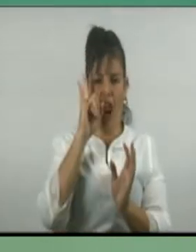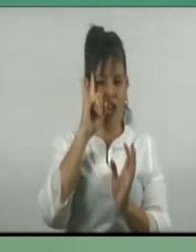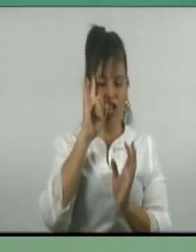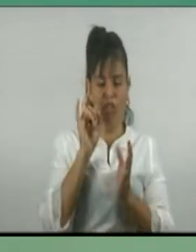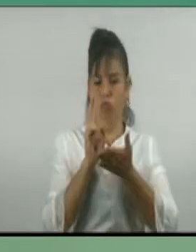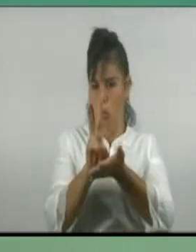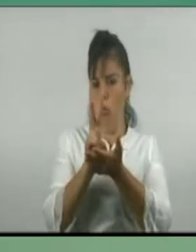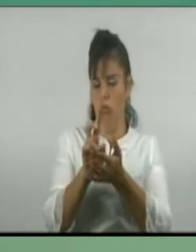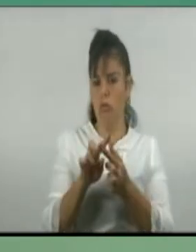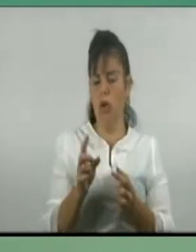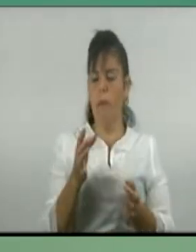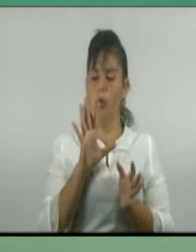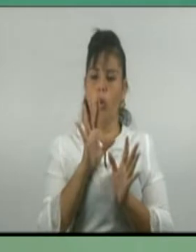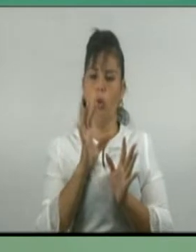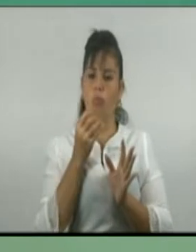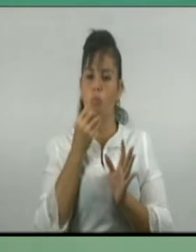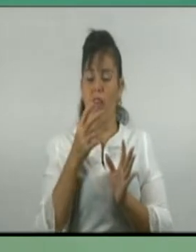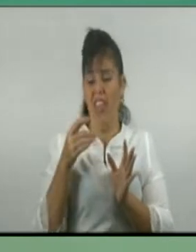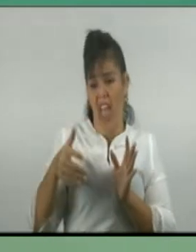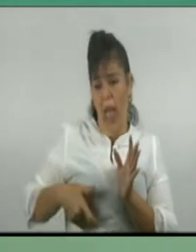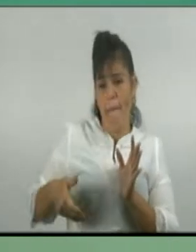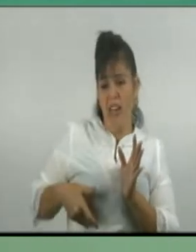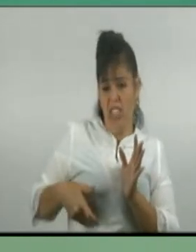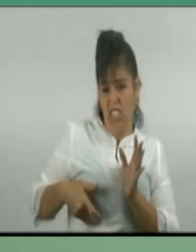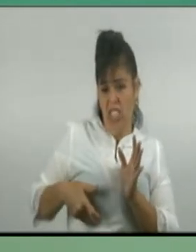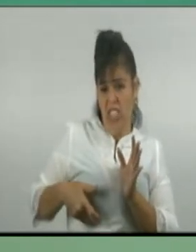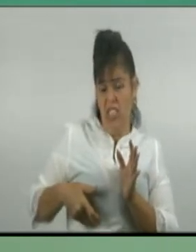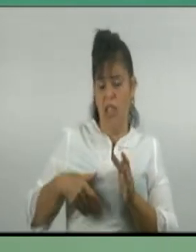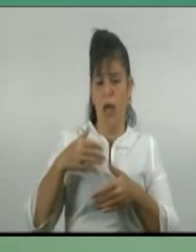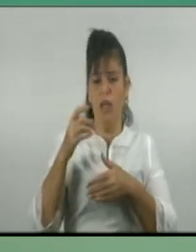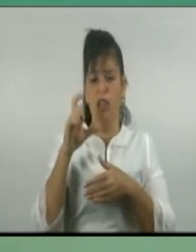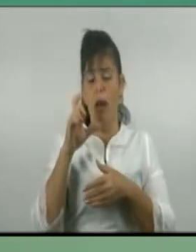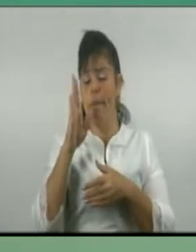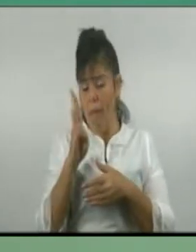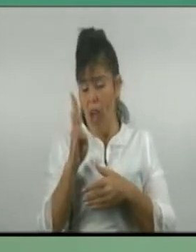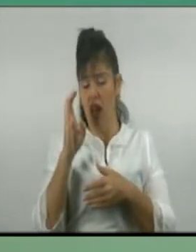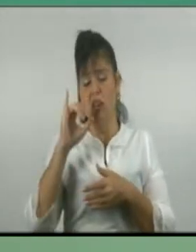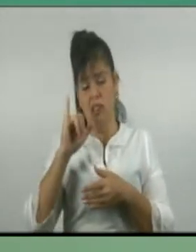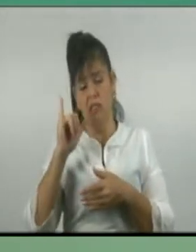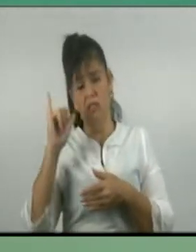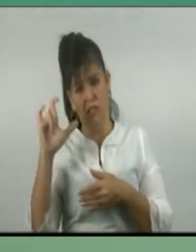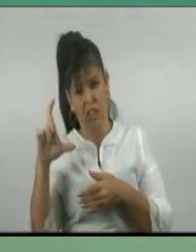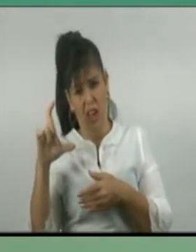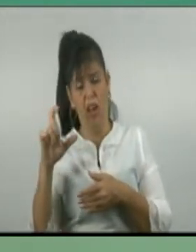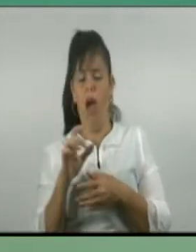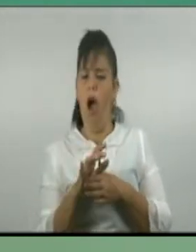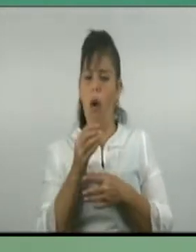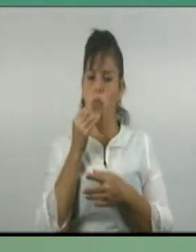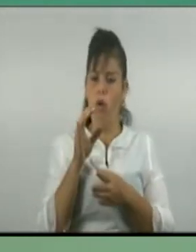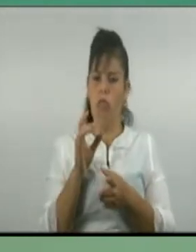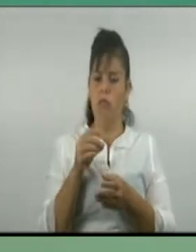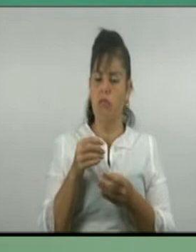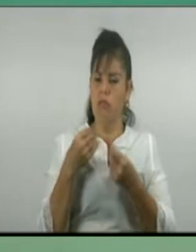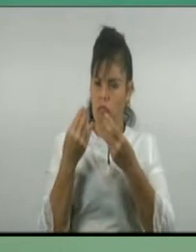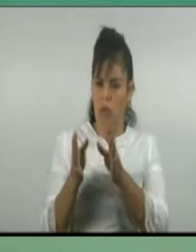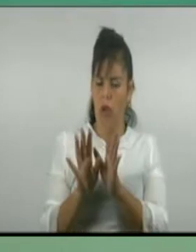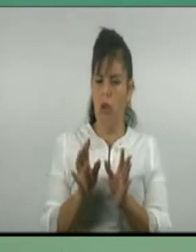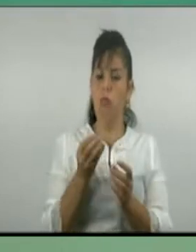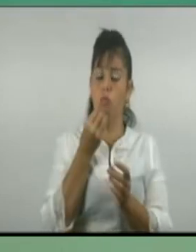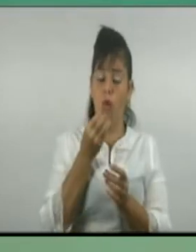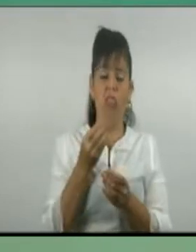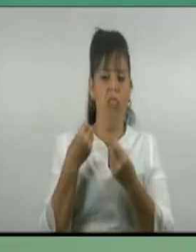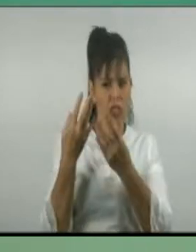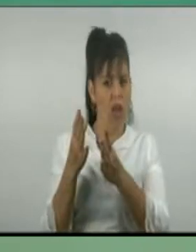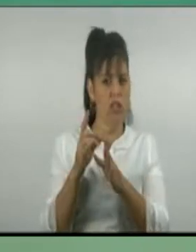asociadas a la hepatitis b y se pueden donar durante el tiempo previsto para la donación de